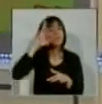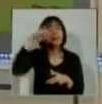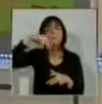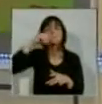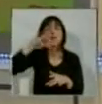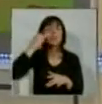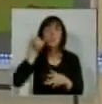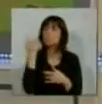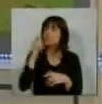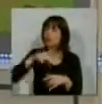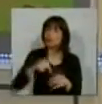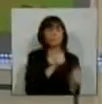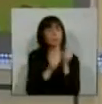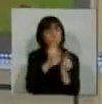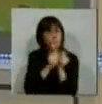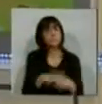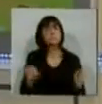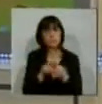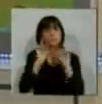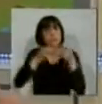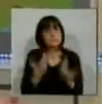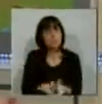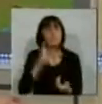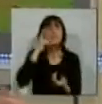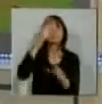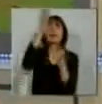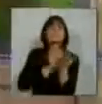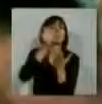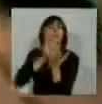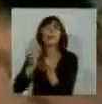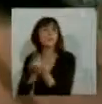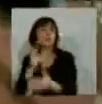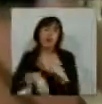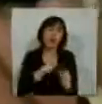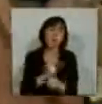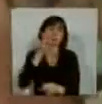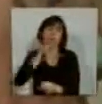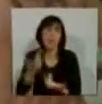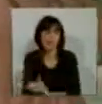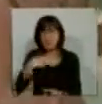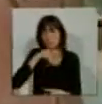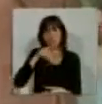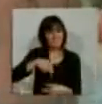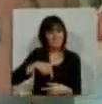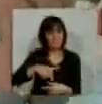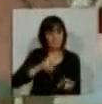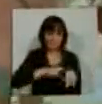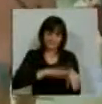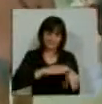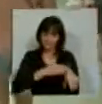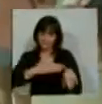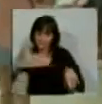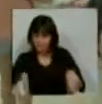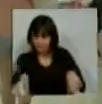algunas empresas están anunciando su Black Friday hasta el lunes. Vieron que hacemos las cosas que duran un poco más. Bueno, algunas